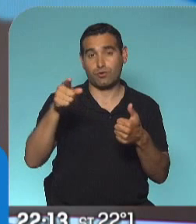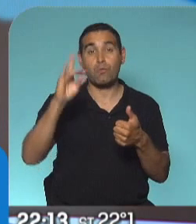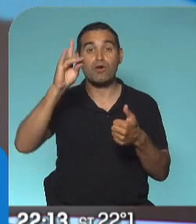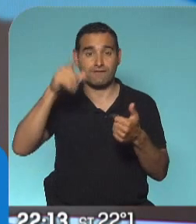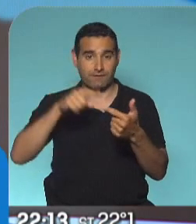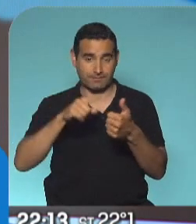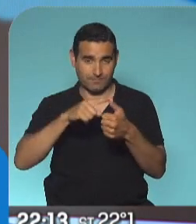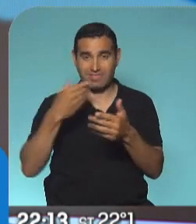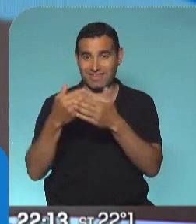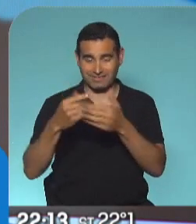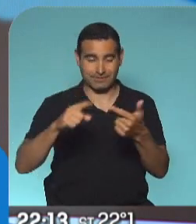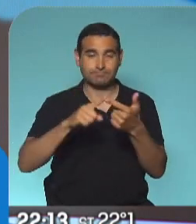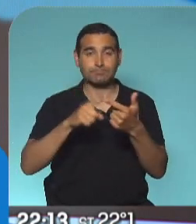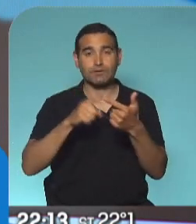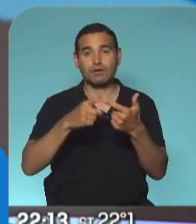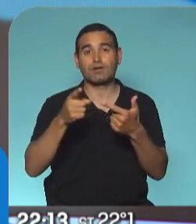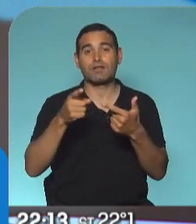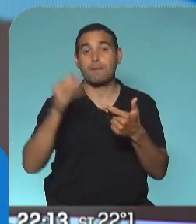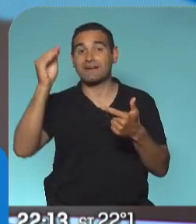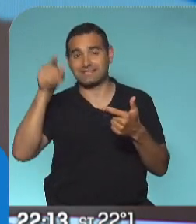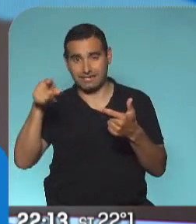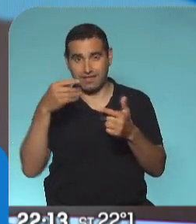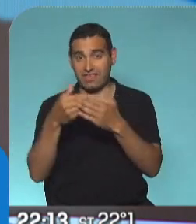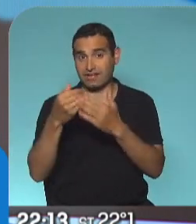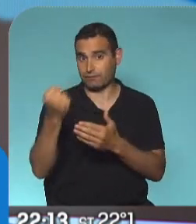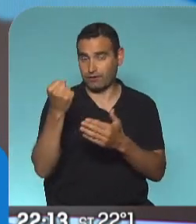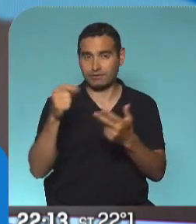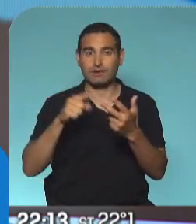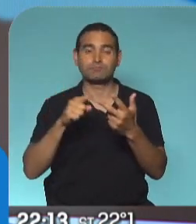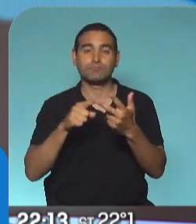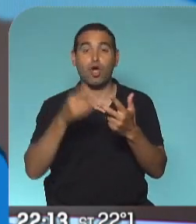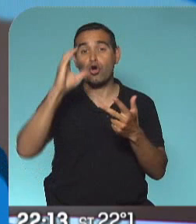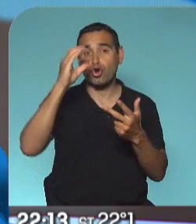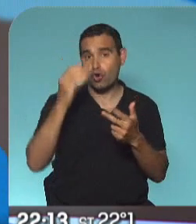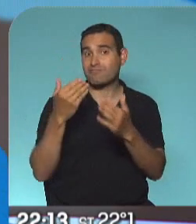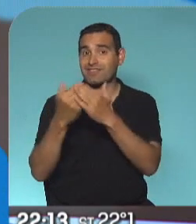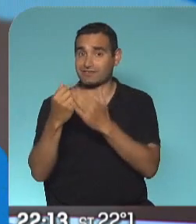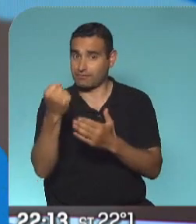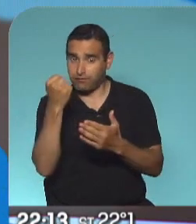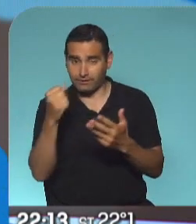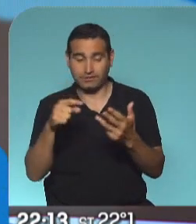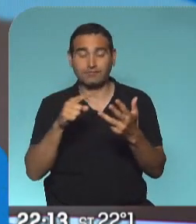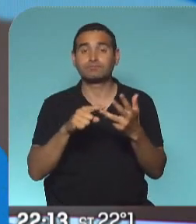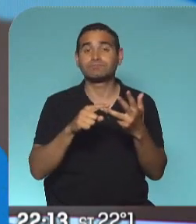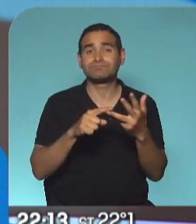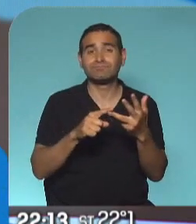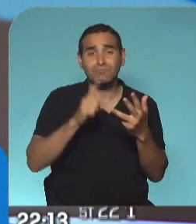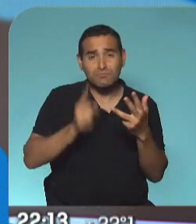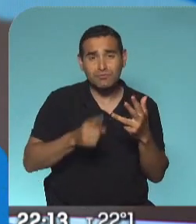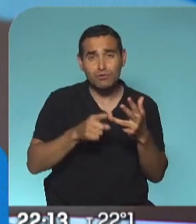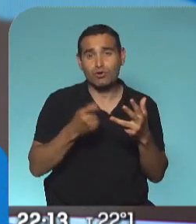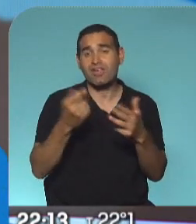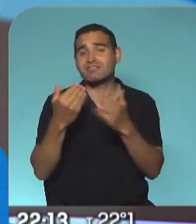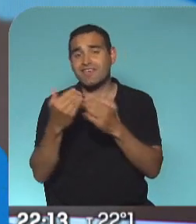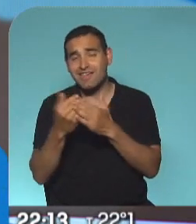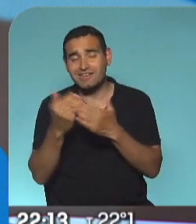Bolivia, tenemos un gobierno de ultraderecha en Brasil, un gobierno de ultraderecha en Colombia o de casi ultraderecha en Colombia, y tenemos gobiernos de